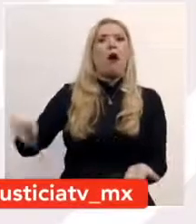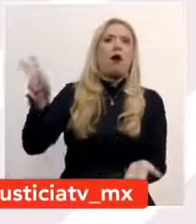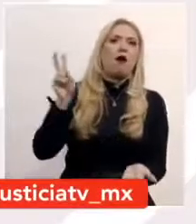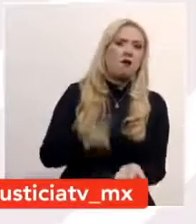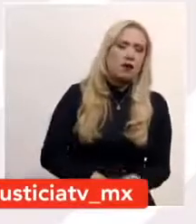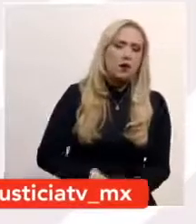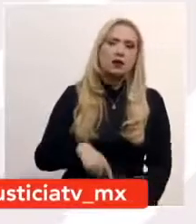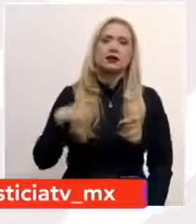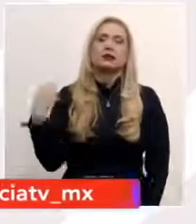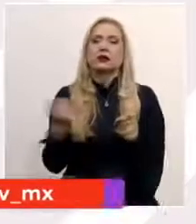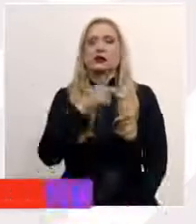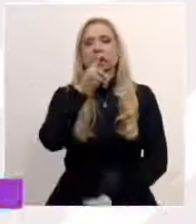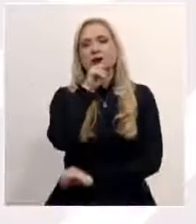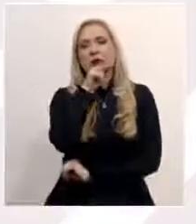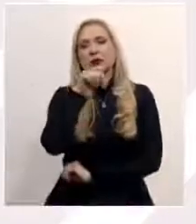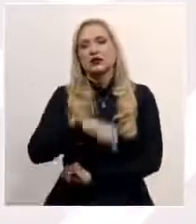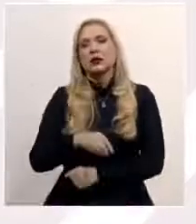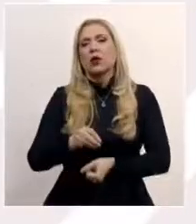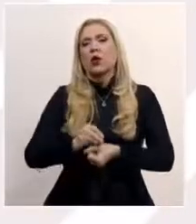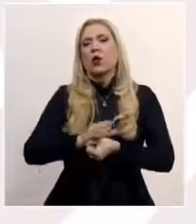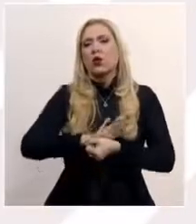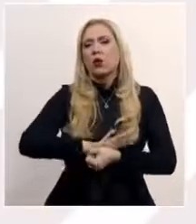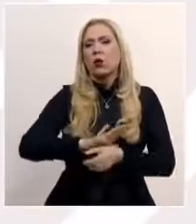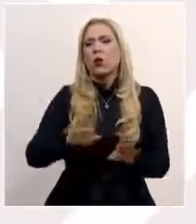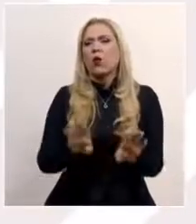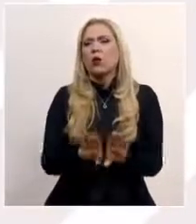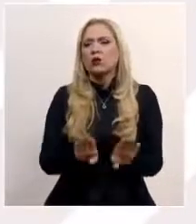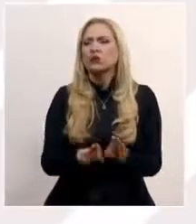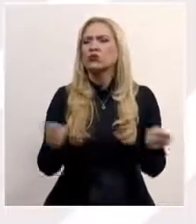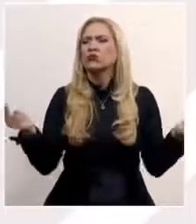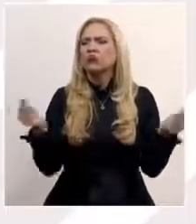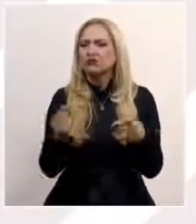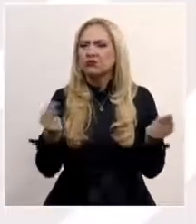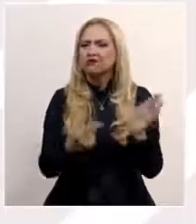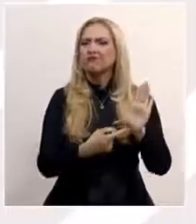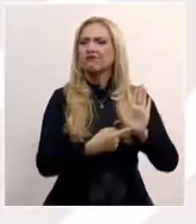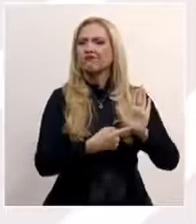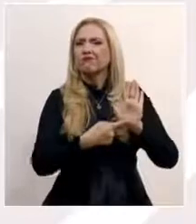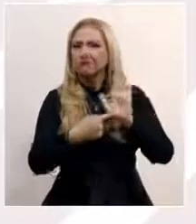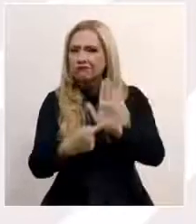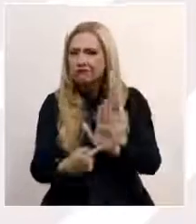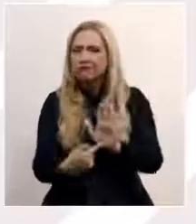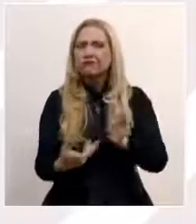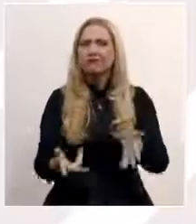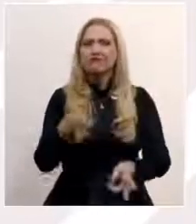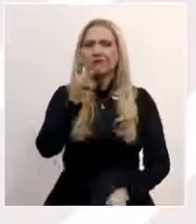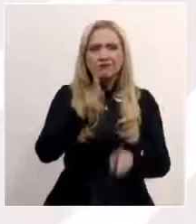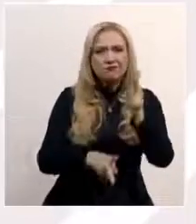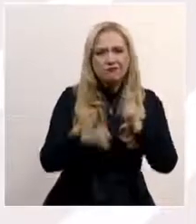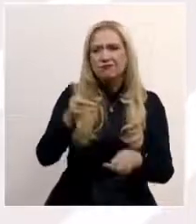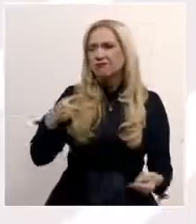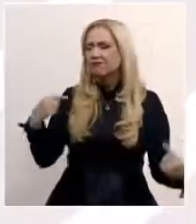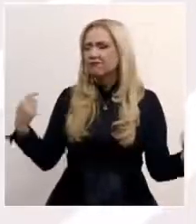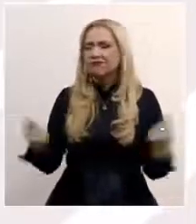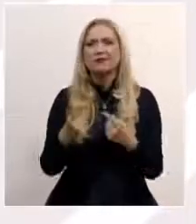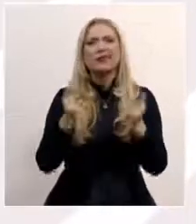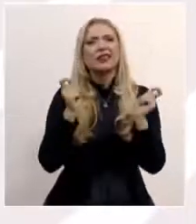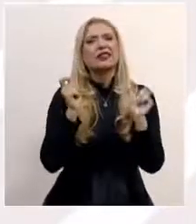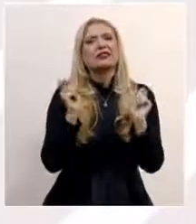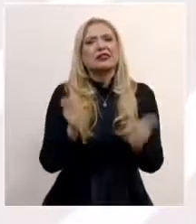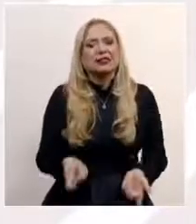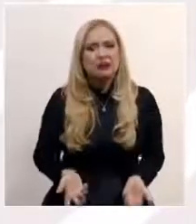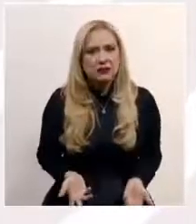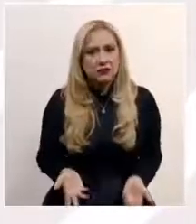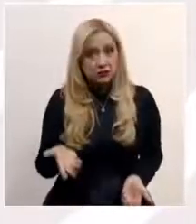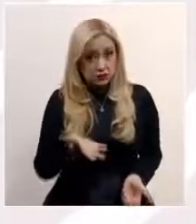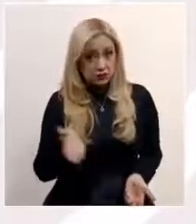nos preocupa desde el Consejo y que pues necesitamos visibilizar y necesitamos discutir y hablar mucho de que